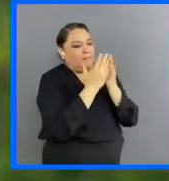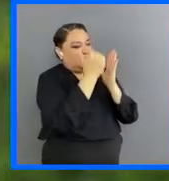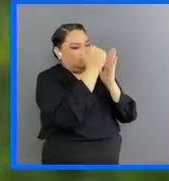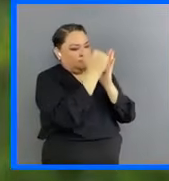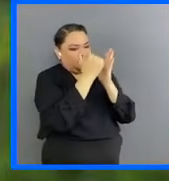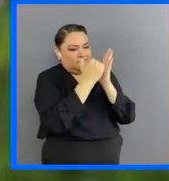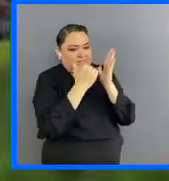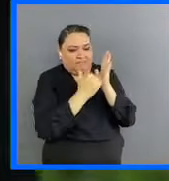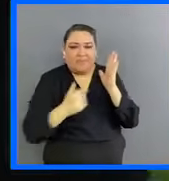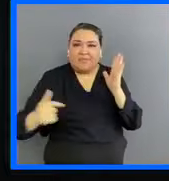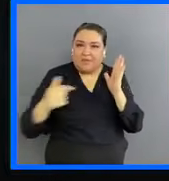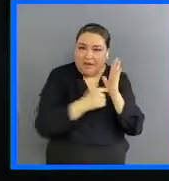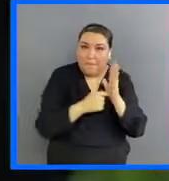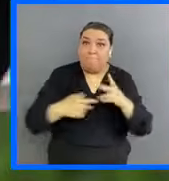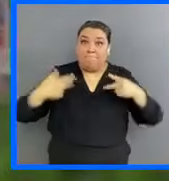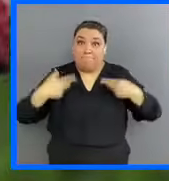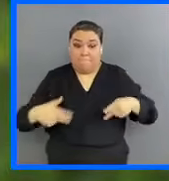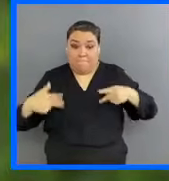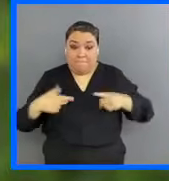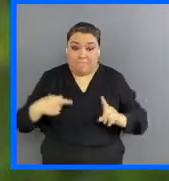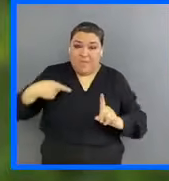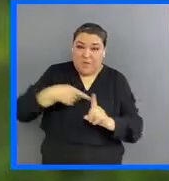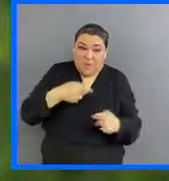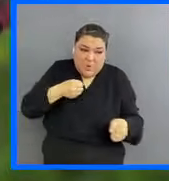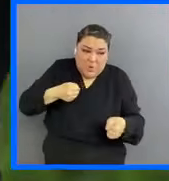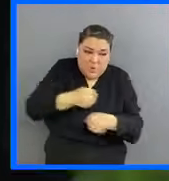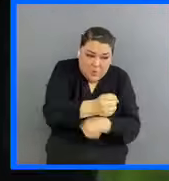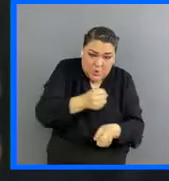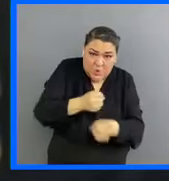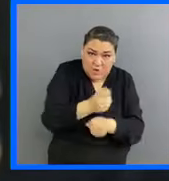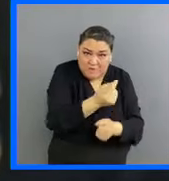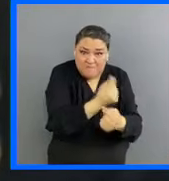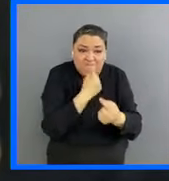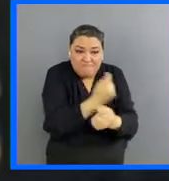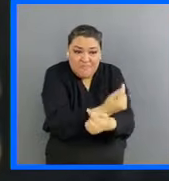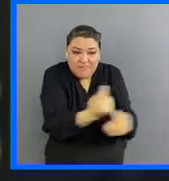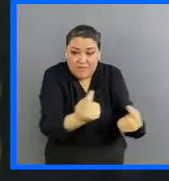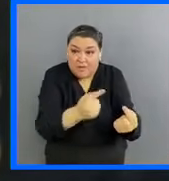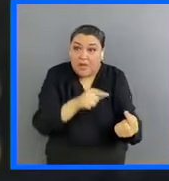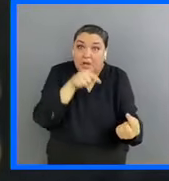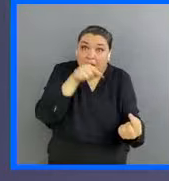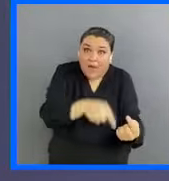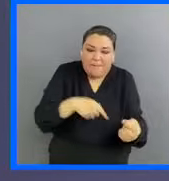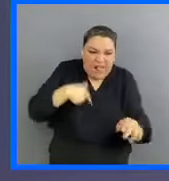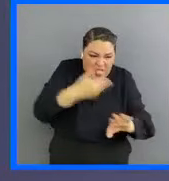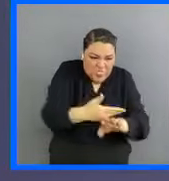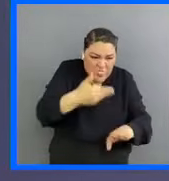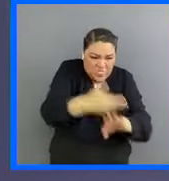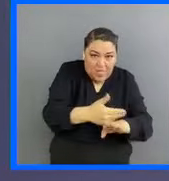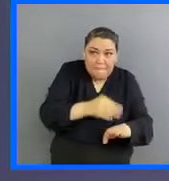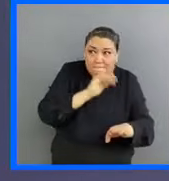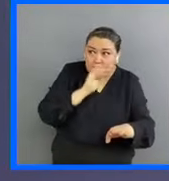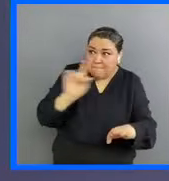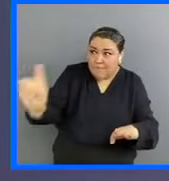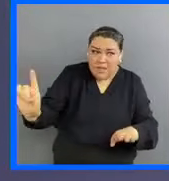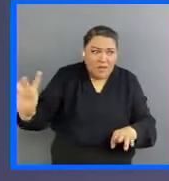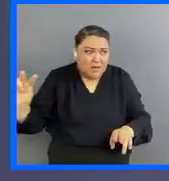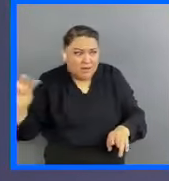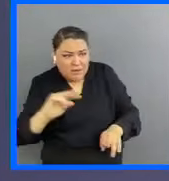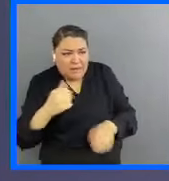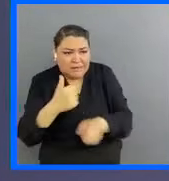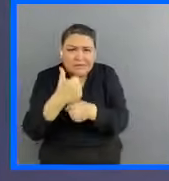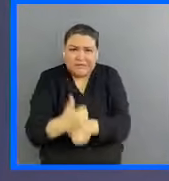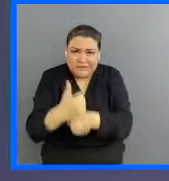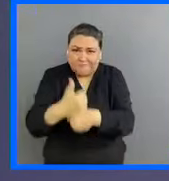de violencia ejercidos sobre hijas e hijos de una mujer con el objetivo de dañarla. Se ha estado haciendo todo